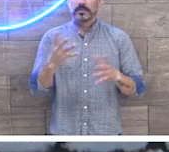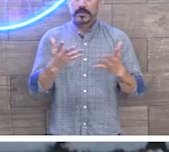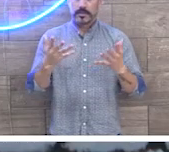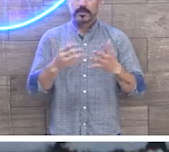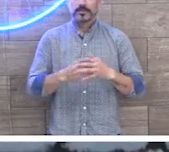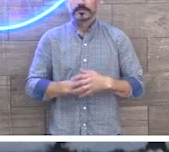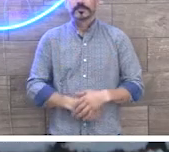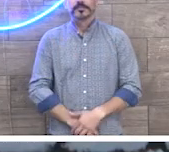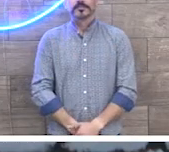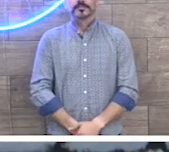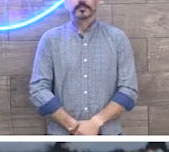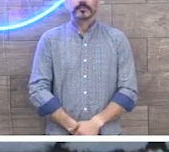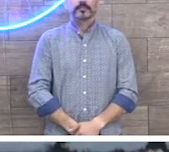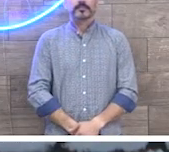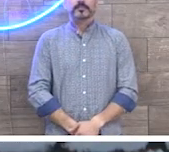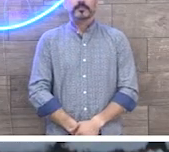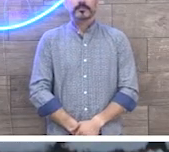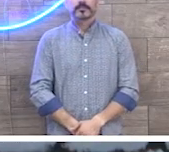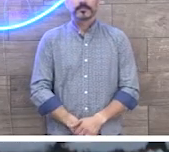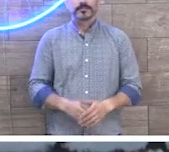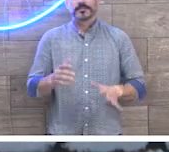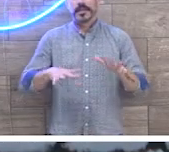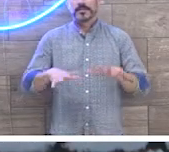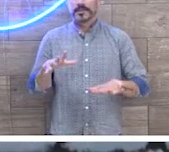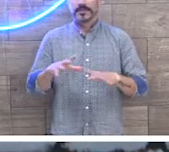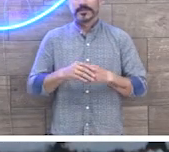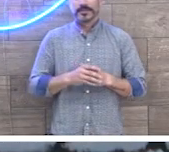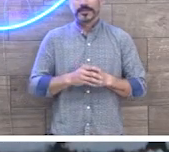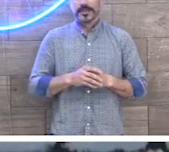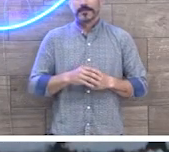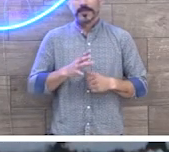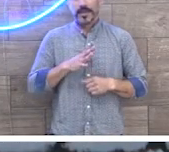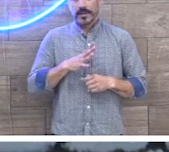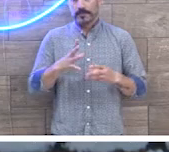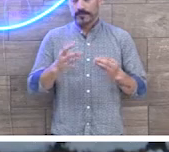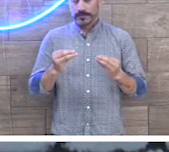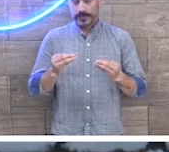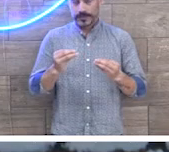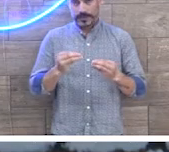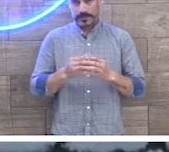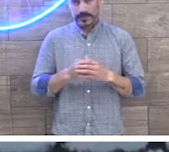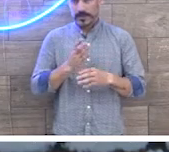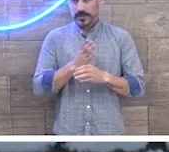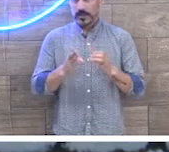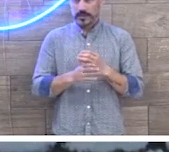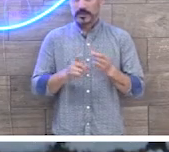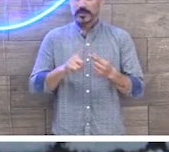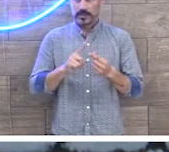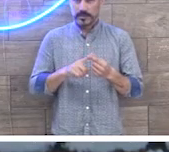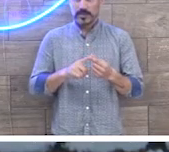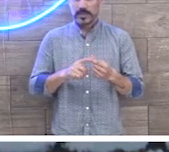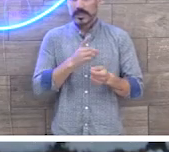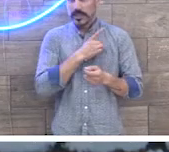creo que en donde todavía hay pues muchísimo mayor deuda social, pues es en el ámbito laboral, ¿no? El